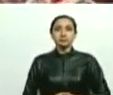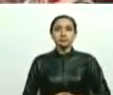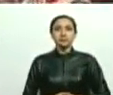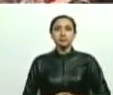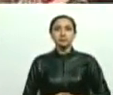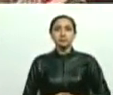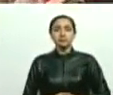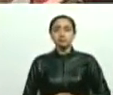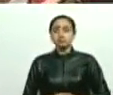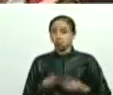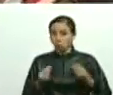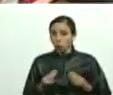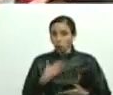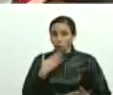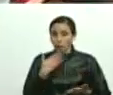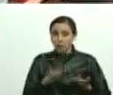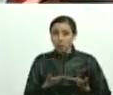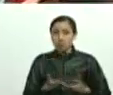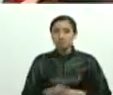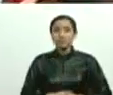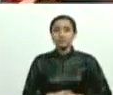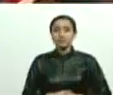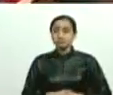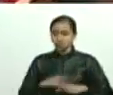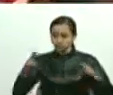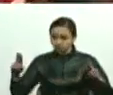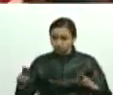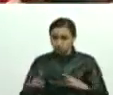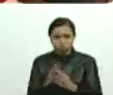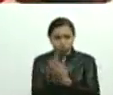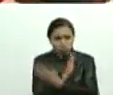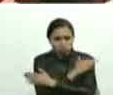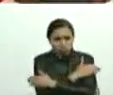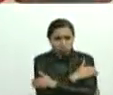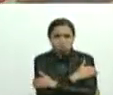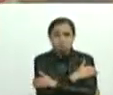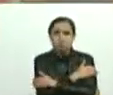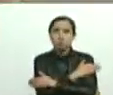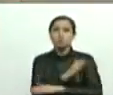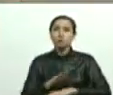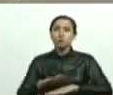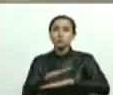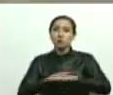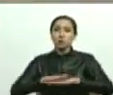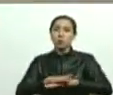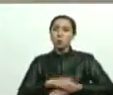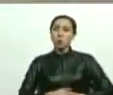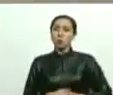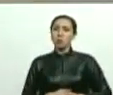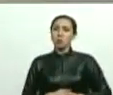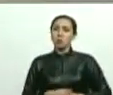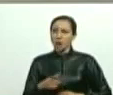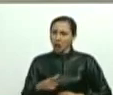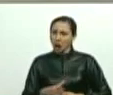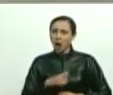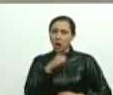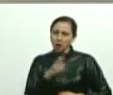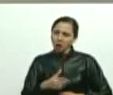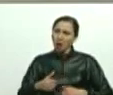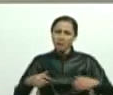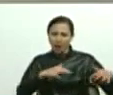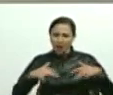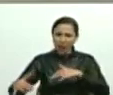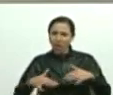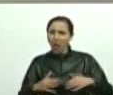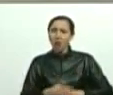Es mucho pedir un reencuentro en donde ha habido desencuentro, compañero. Vengo